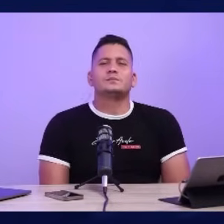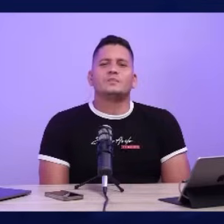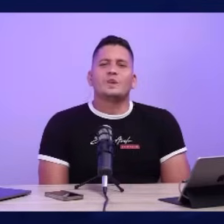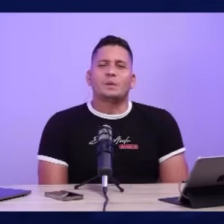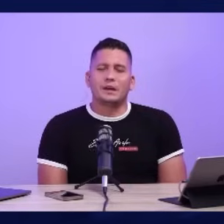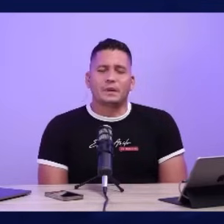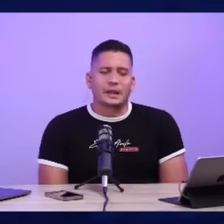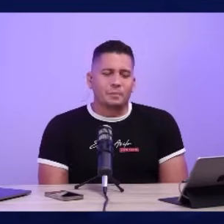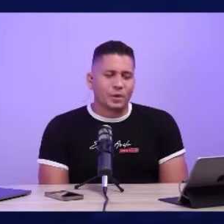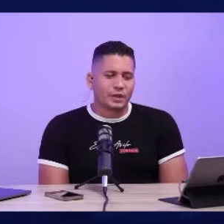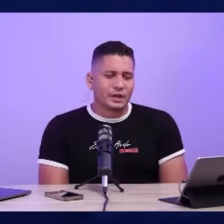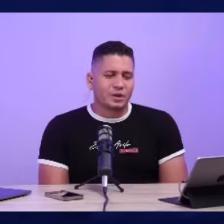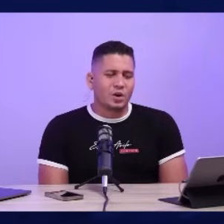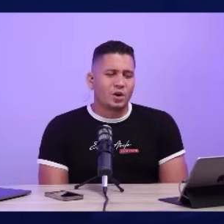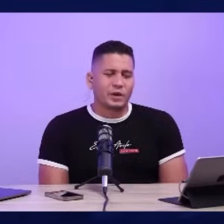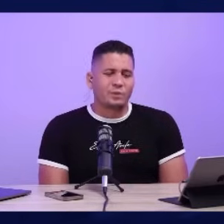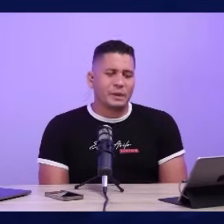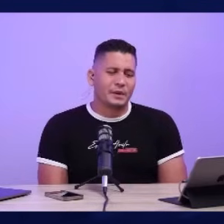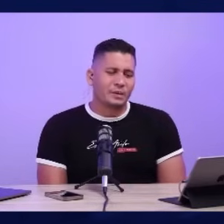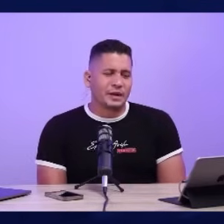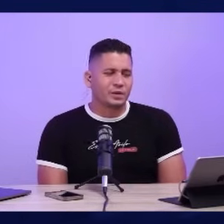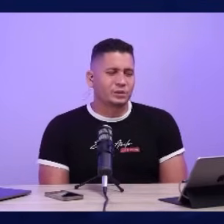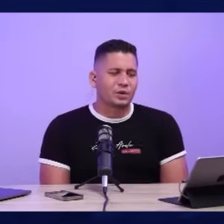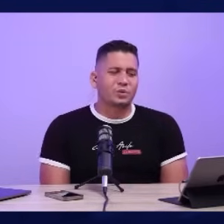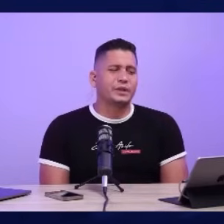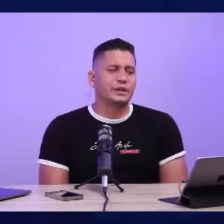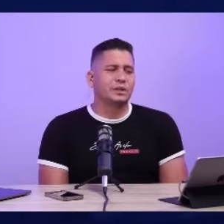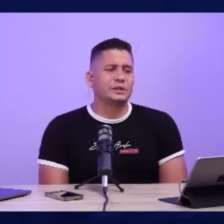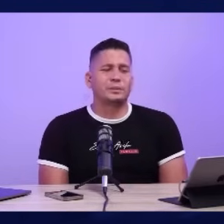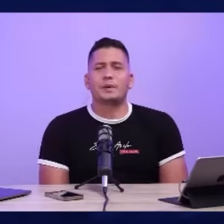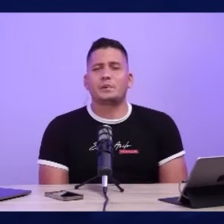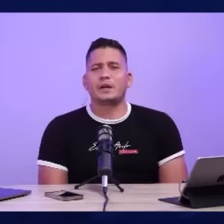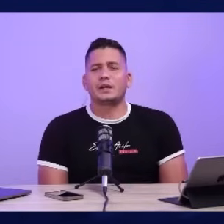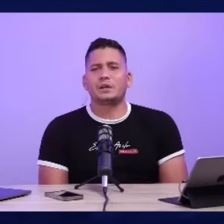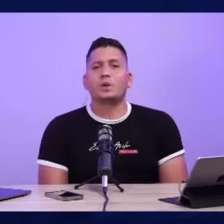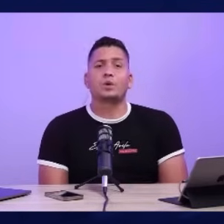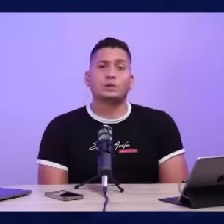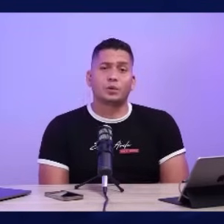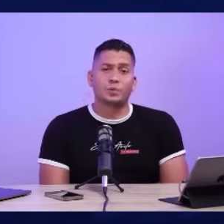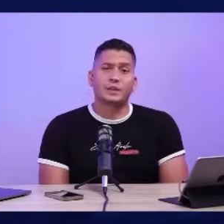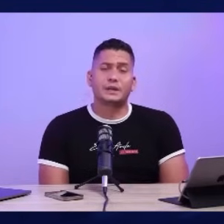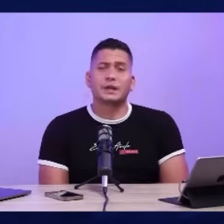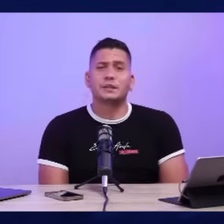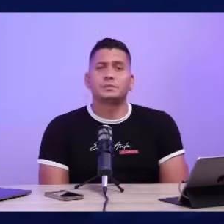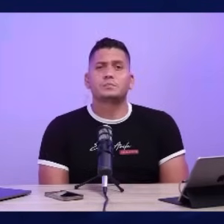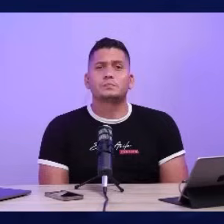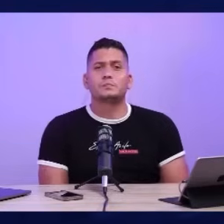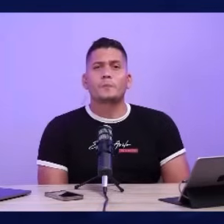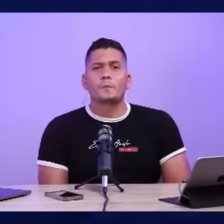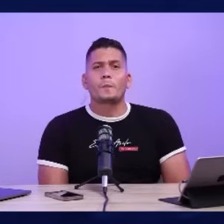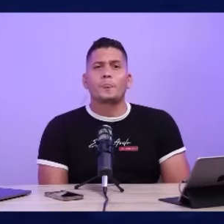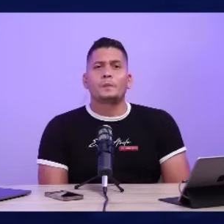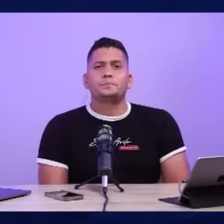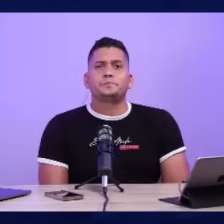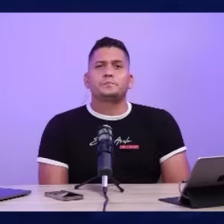vaya para que después no digan No que los memes nada más es contra los comunistas no este memes americanos bueno contra los comunistas